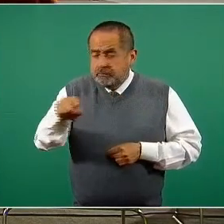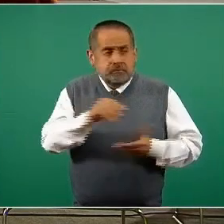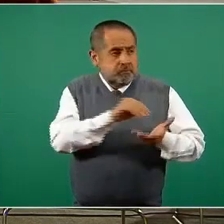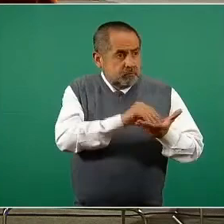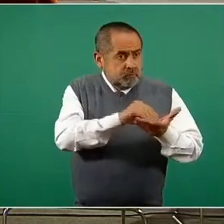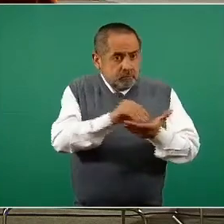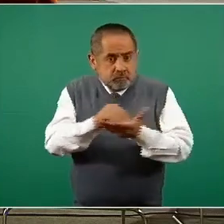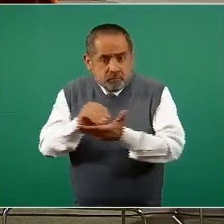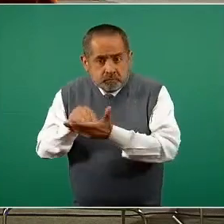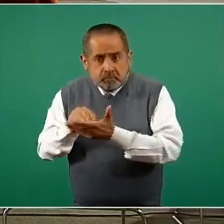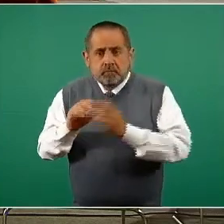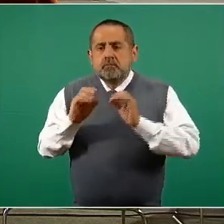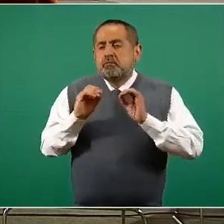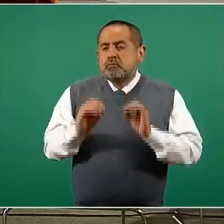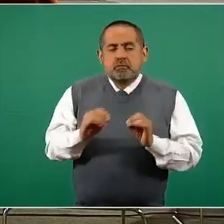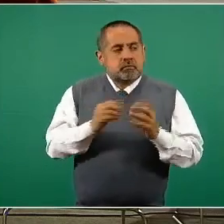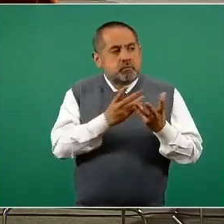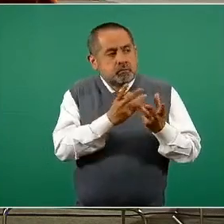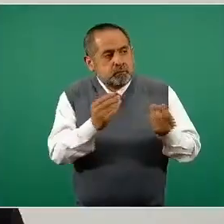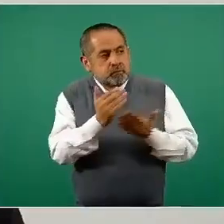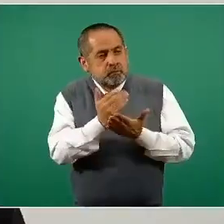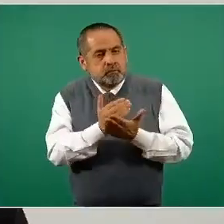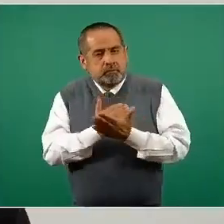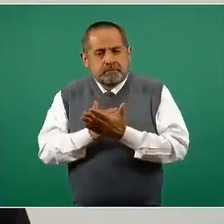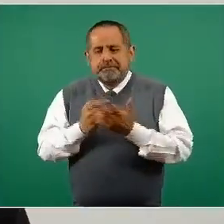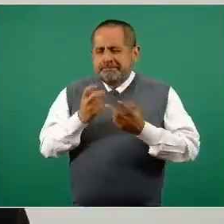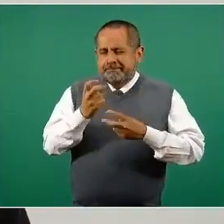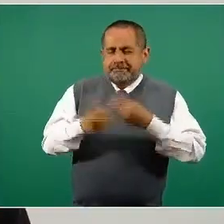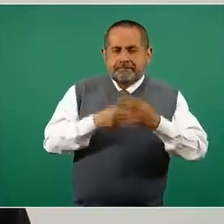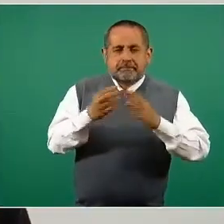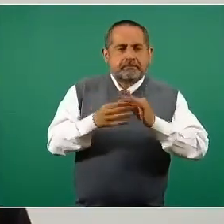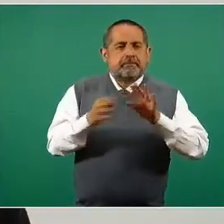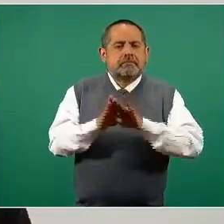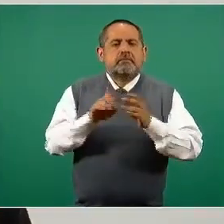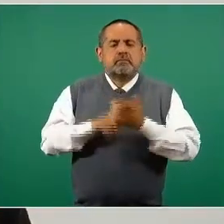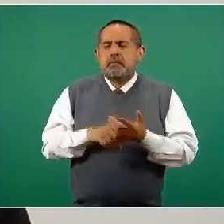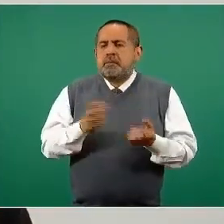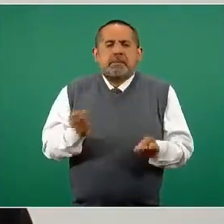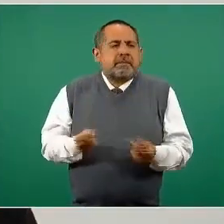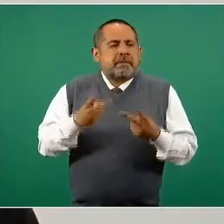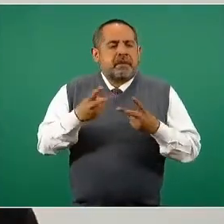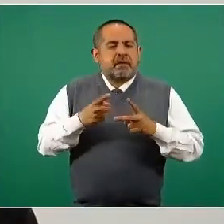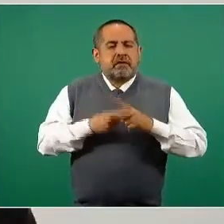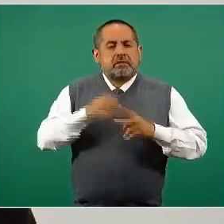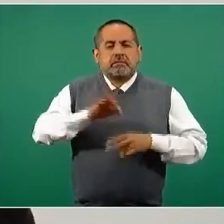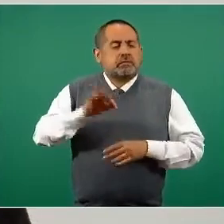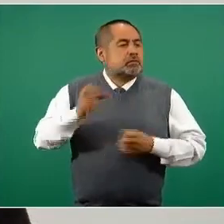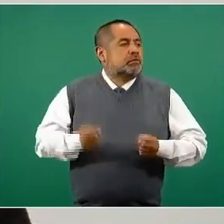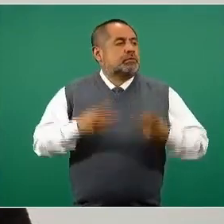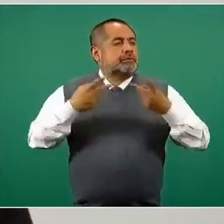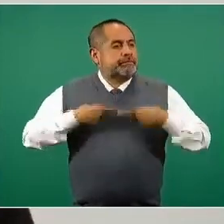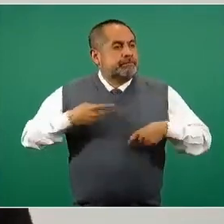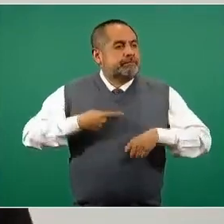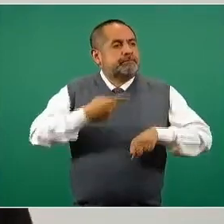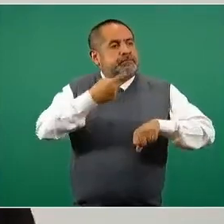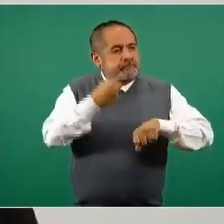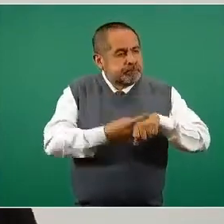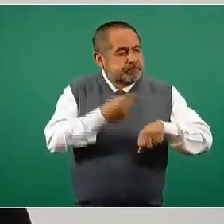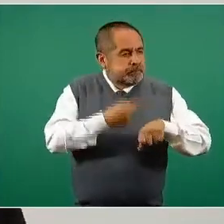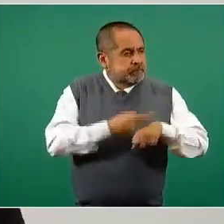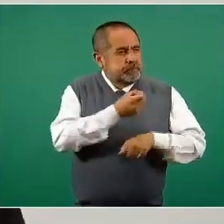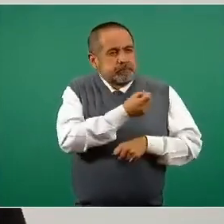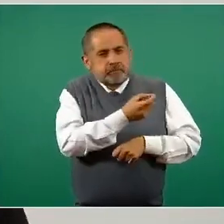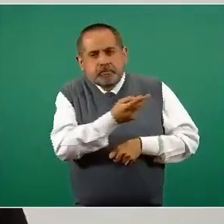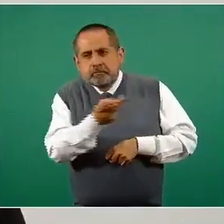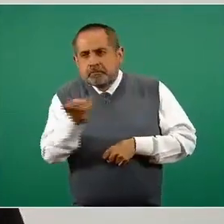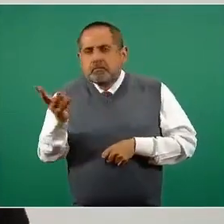nivel, es decir, para que la población no se entienda, cuál era la proporción ya de personas que habían tenido exposición